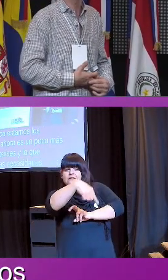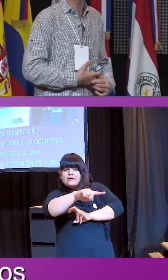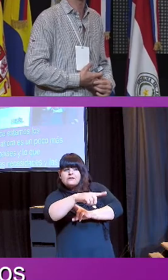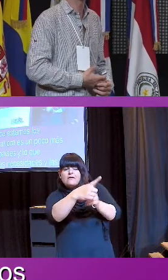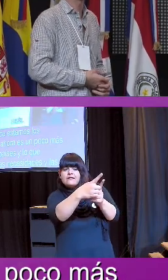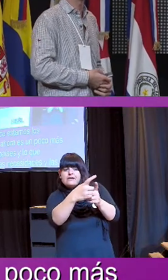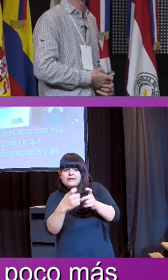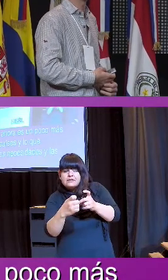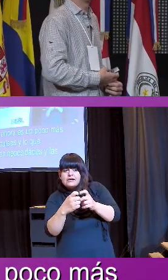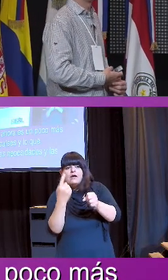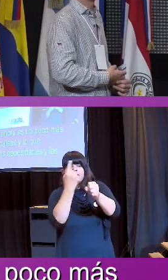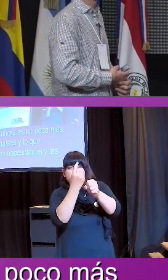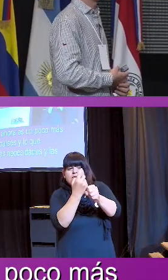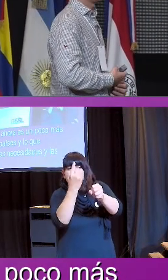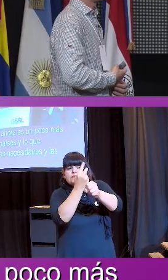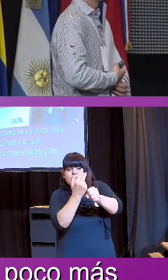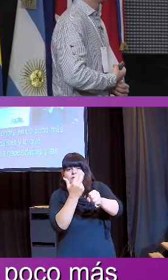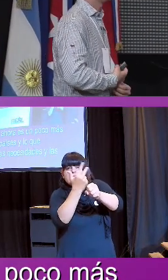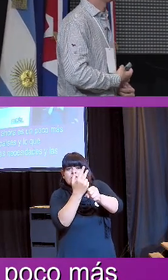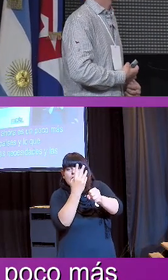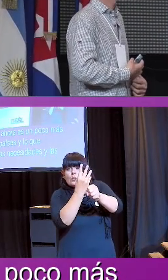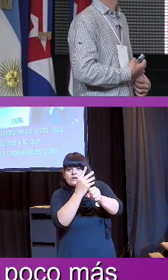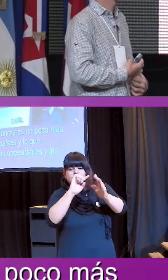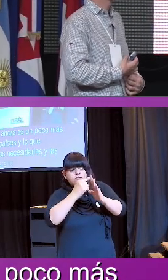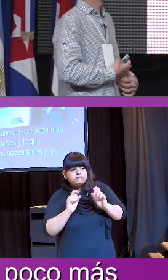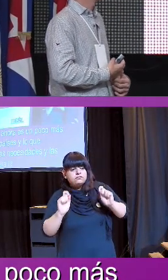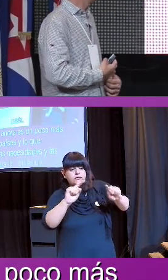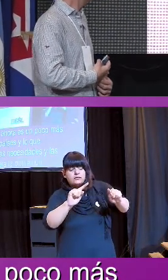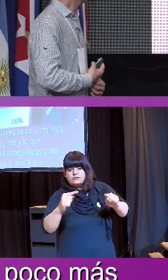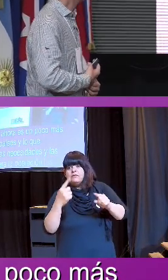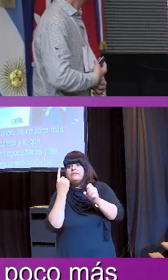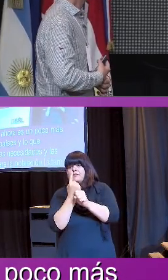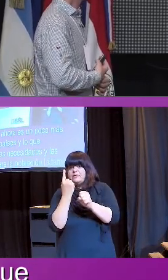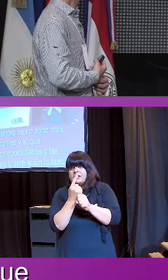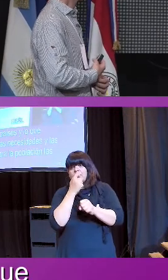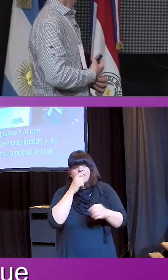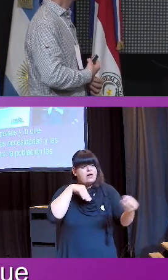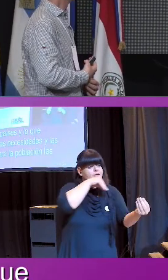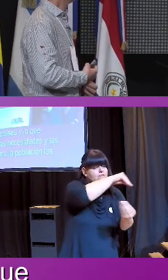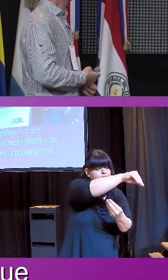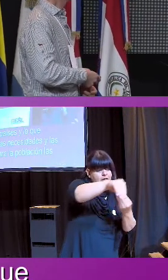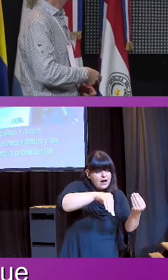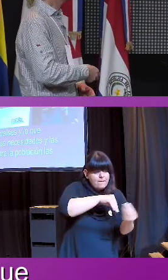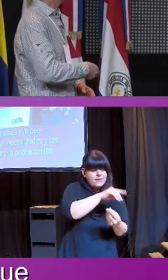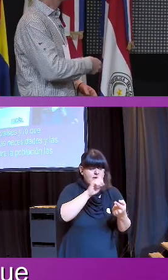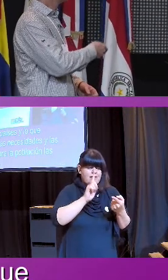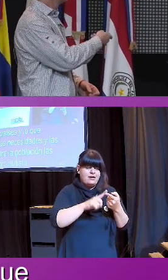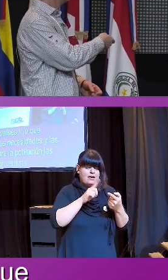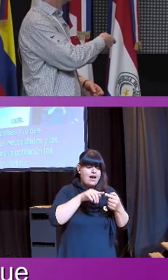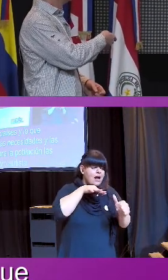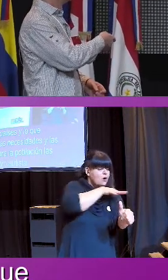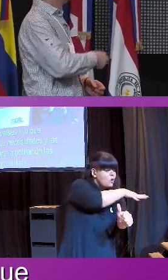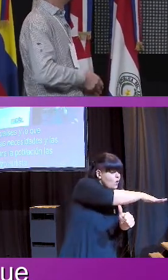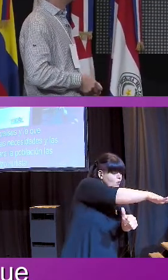prioridades, ¿sí?, para la comunidad, para la población, las familias con condiciones del espectro autista.